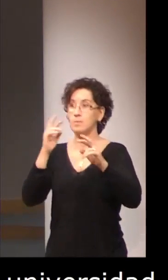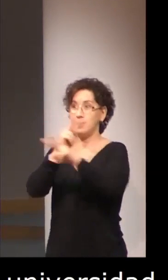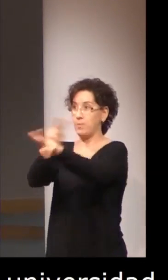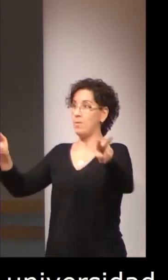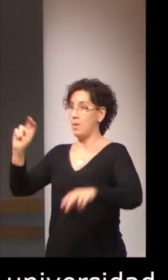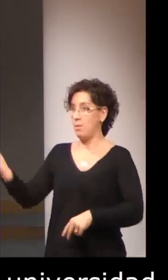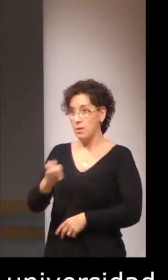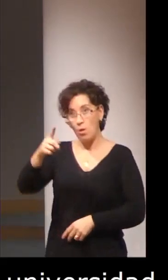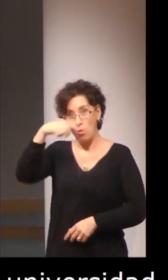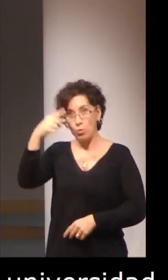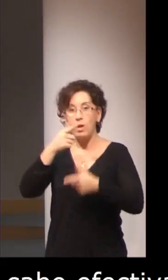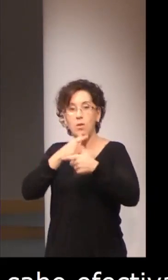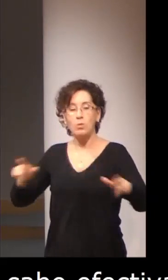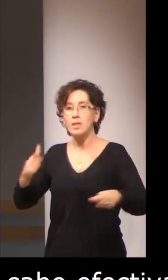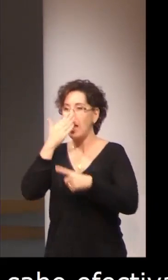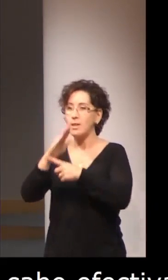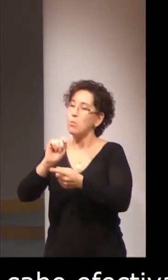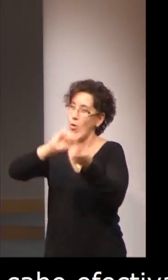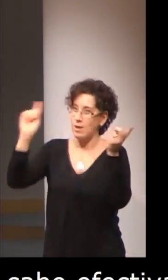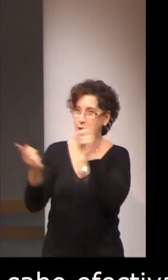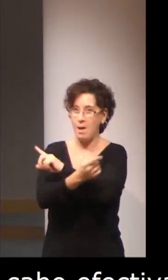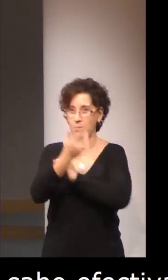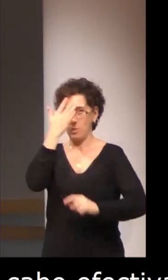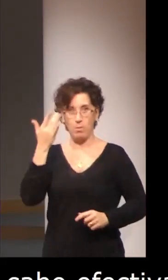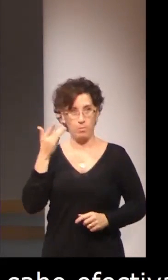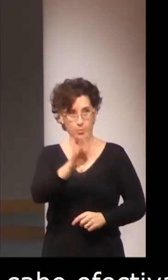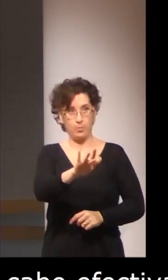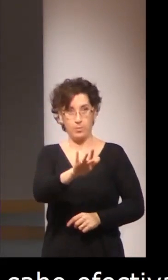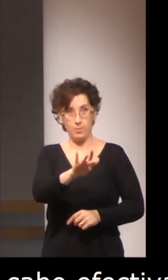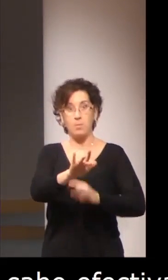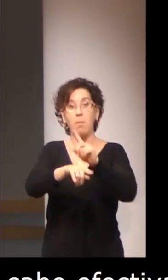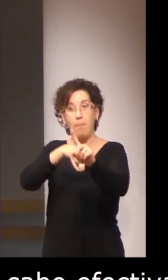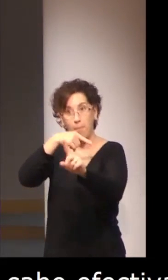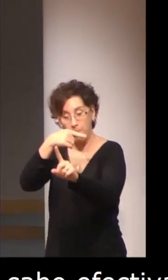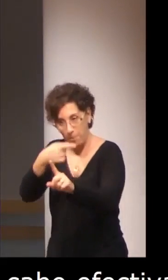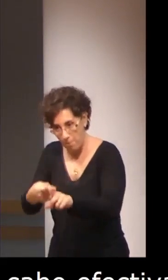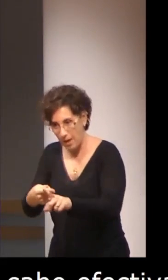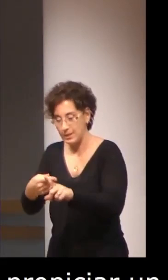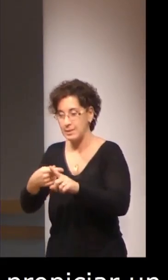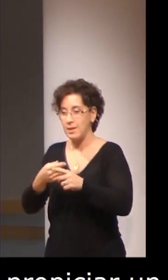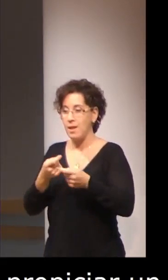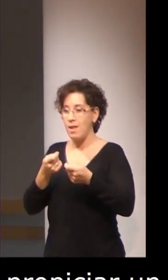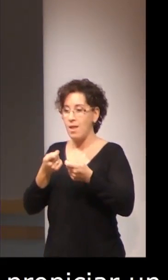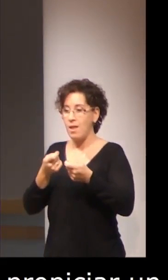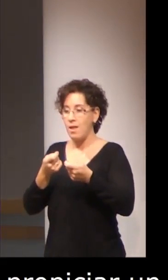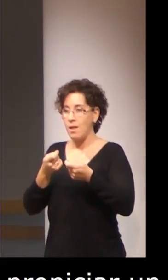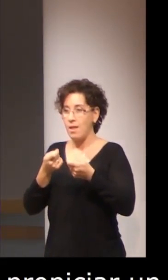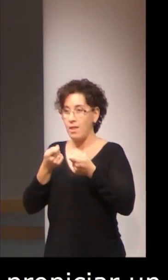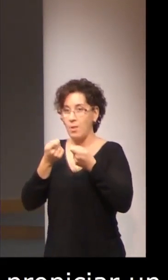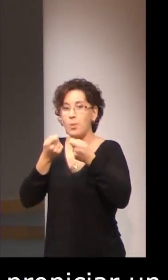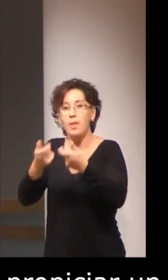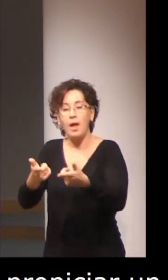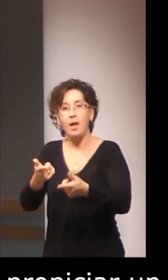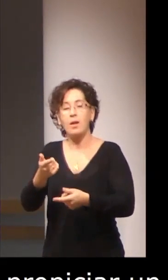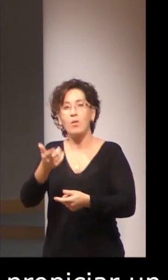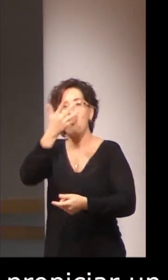y cultural que tienen estos futuros maestros y después incluir en estas aproximaciones plurales la lengua